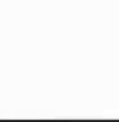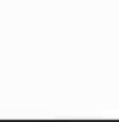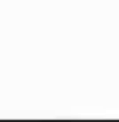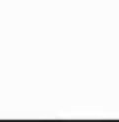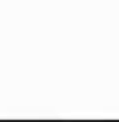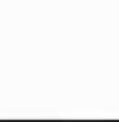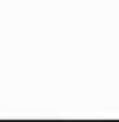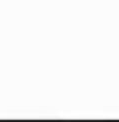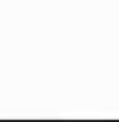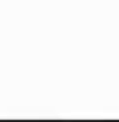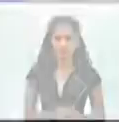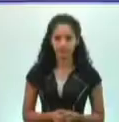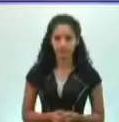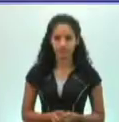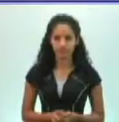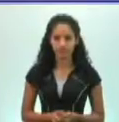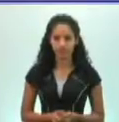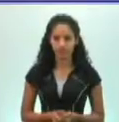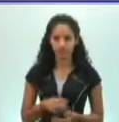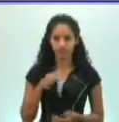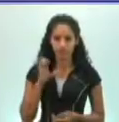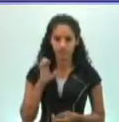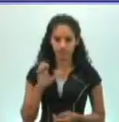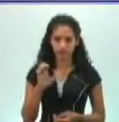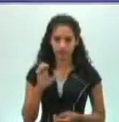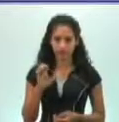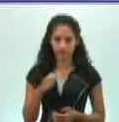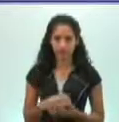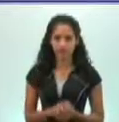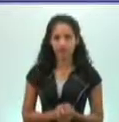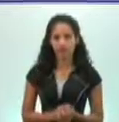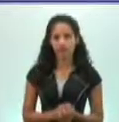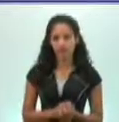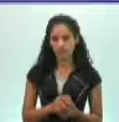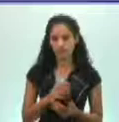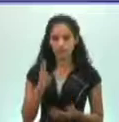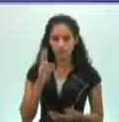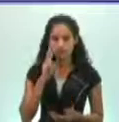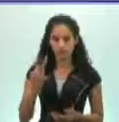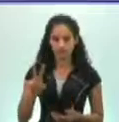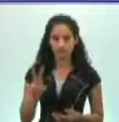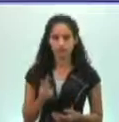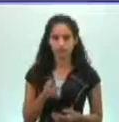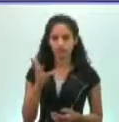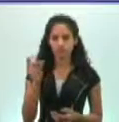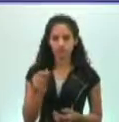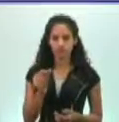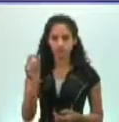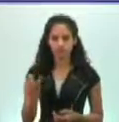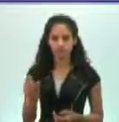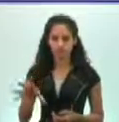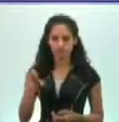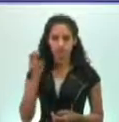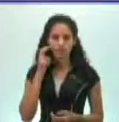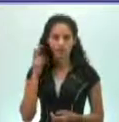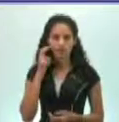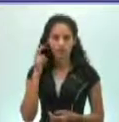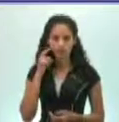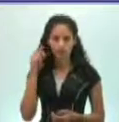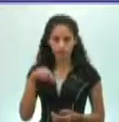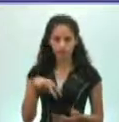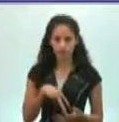Y en el caso del inciso E, te piden calcular el promedio de pasajeros trasladados desde esa